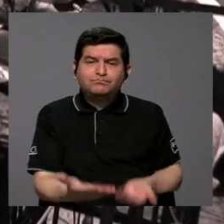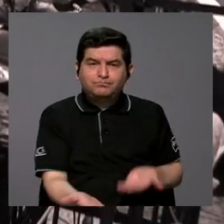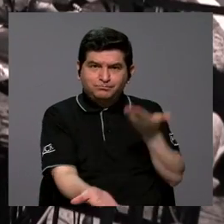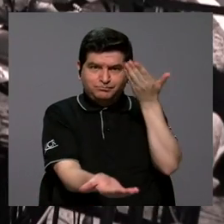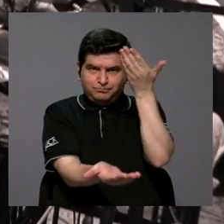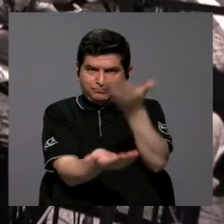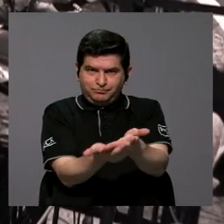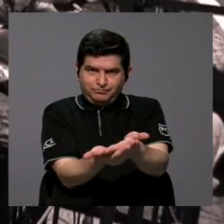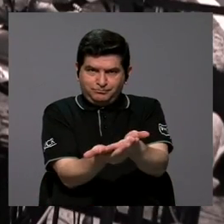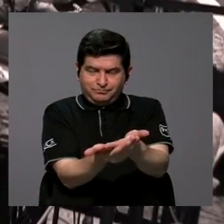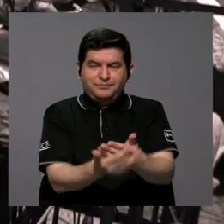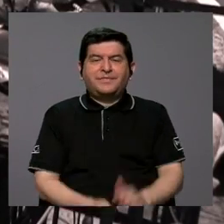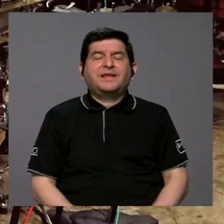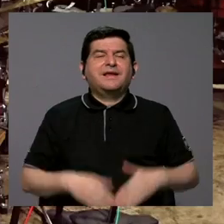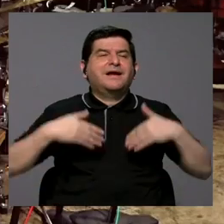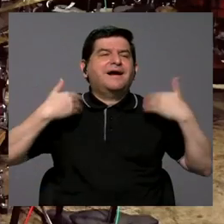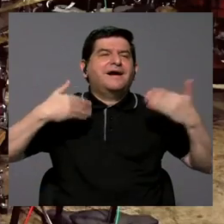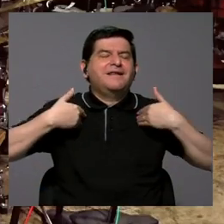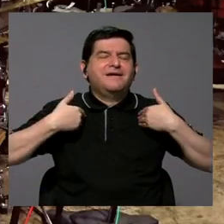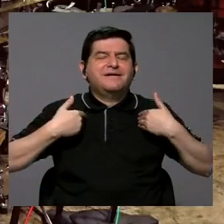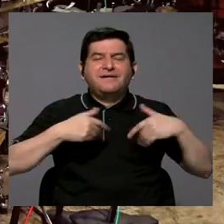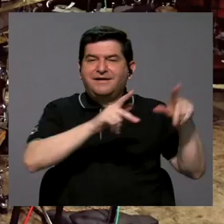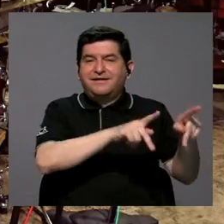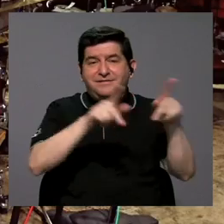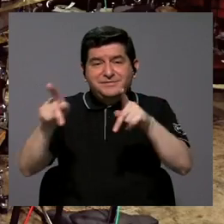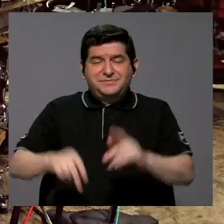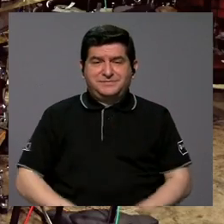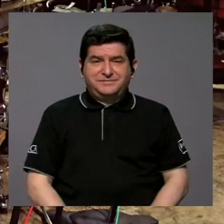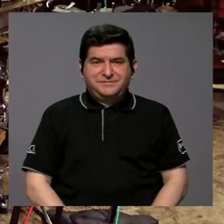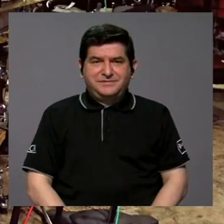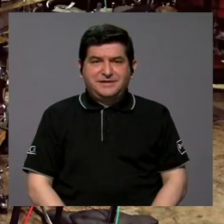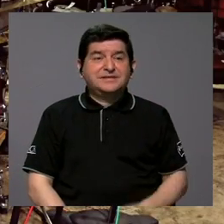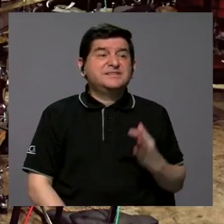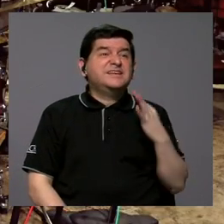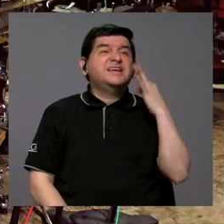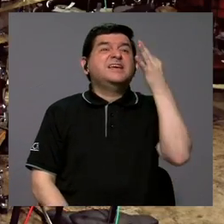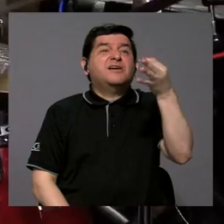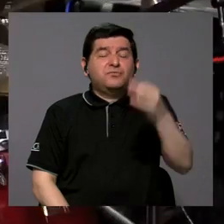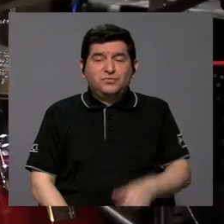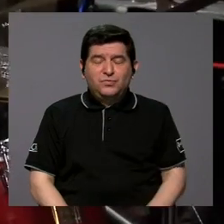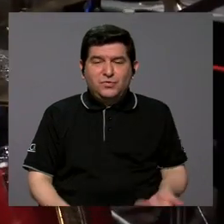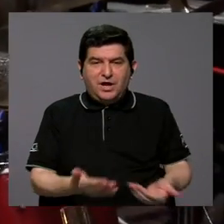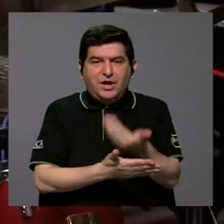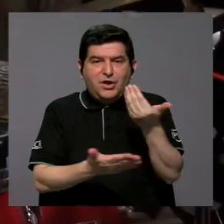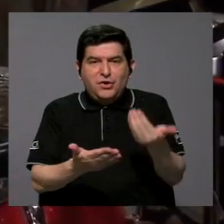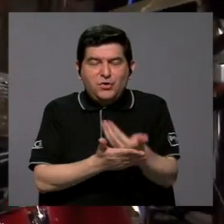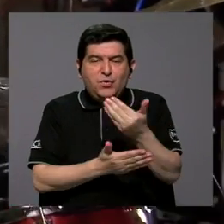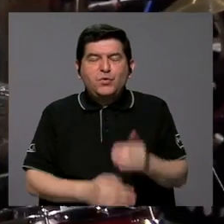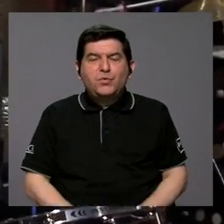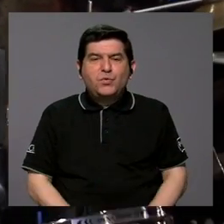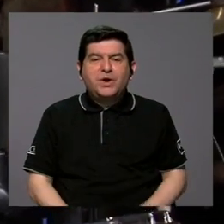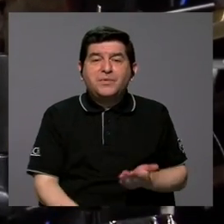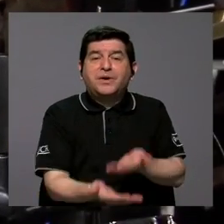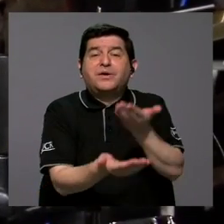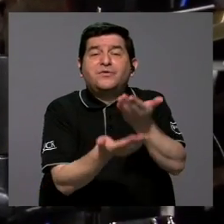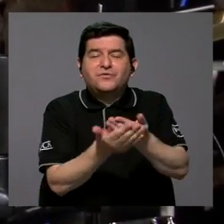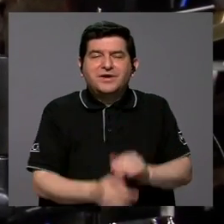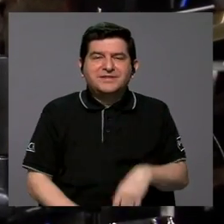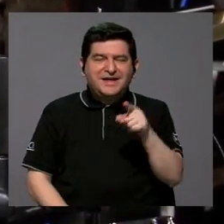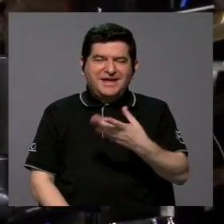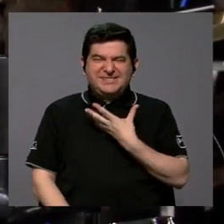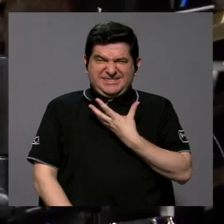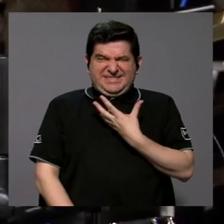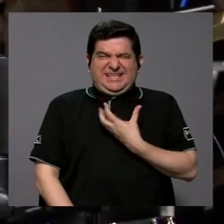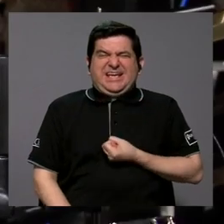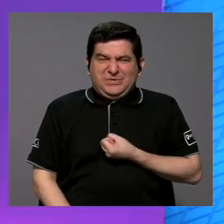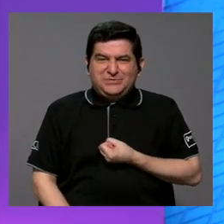ofrecer alegría y felicidad a la gente. ¿Y qué viene en esa nueva oferta? ¿Qué viene en ese nuevo egoísmo del cual